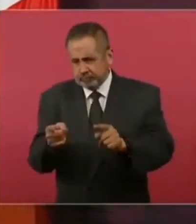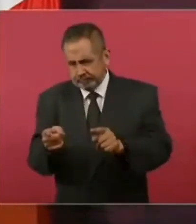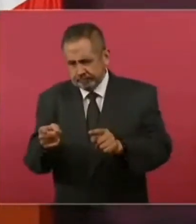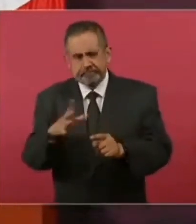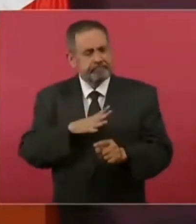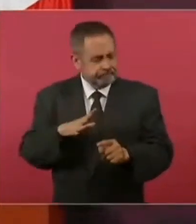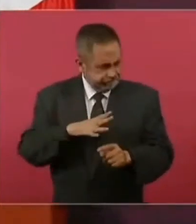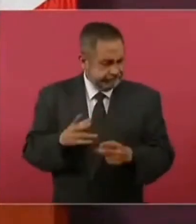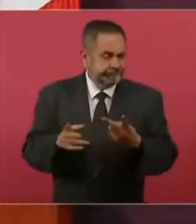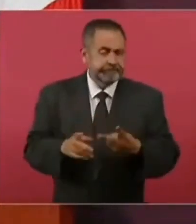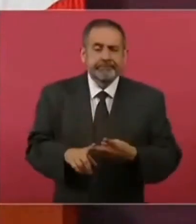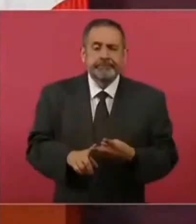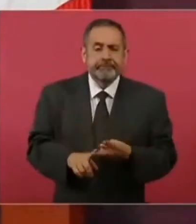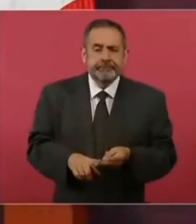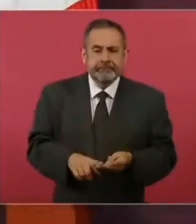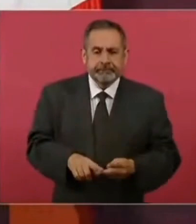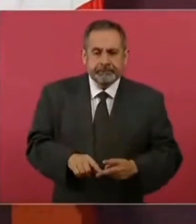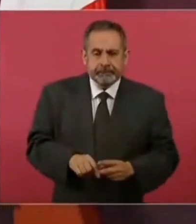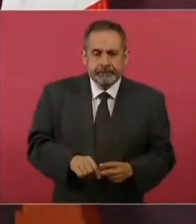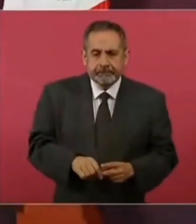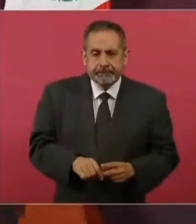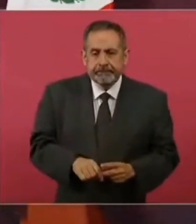Estamos